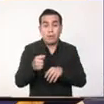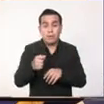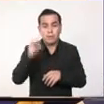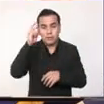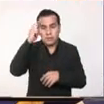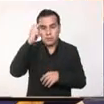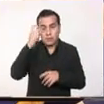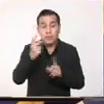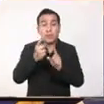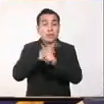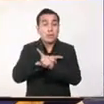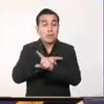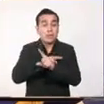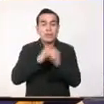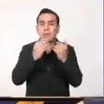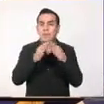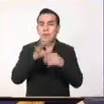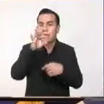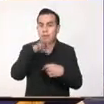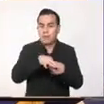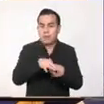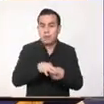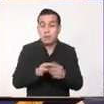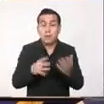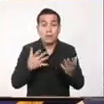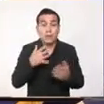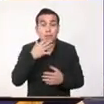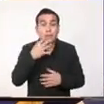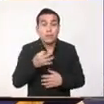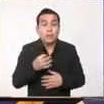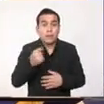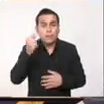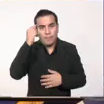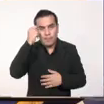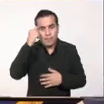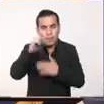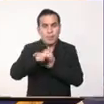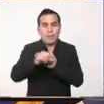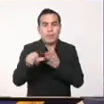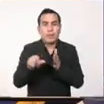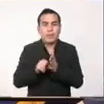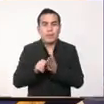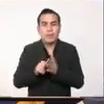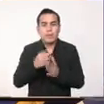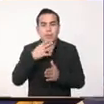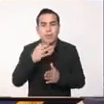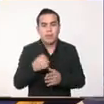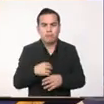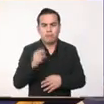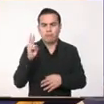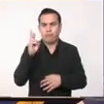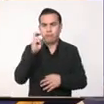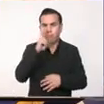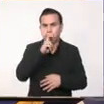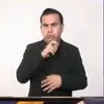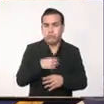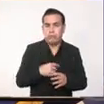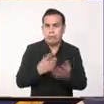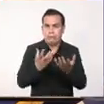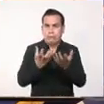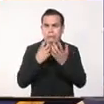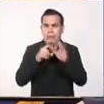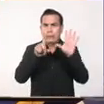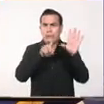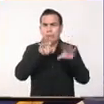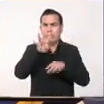no fue electo, sino que fue sustituido. Entonces yo creo que lo que la Asamblea hizo, de nuevo es extraño, porque nunca había habido una Asamblea tan